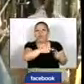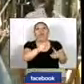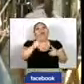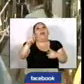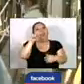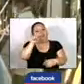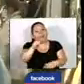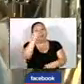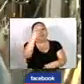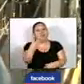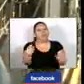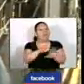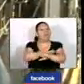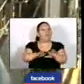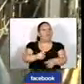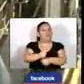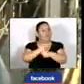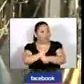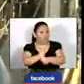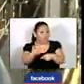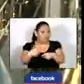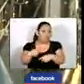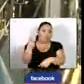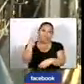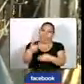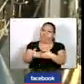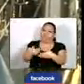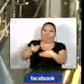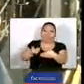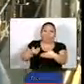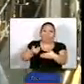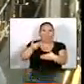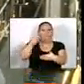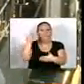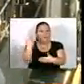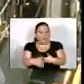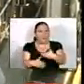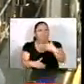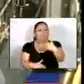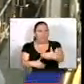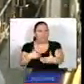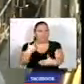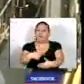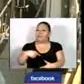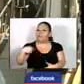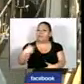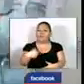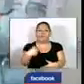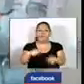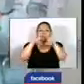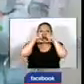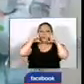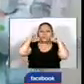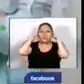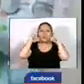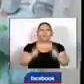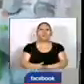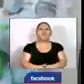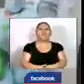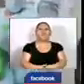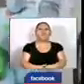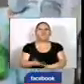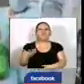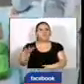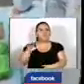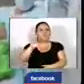entonces vamos a poder estar seguros. De lo contrario, durante este proceso vamos a tener que utilizar siempre las mismas medidas. A pesar que ya